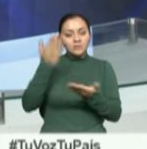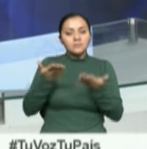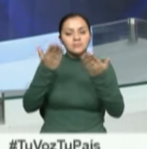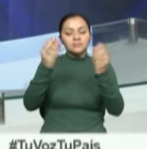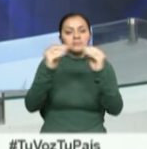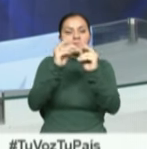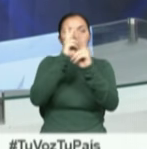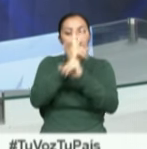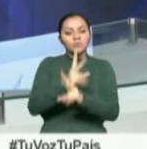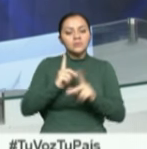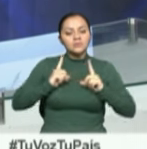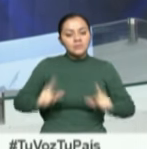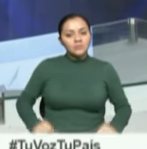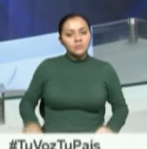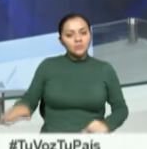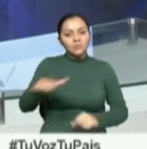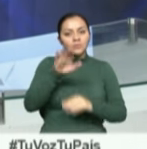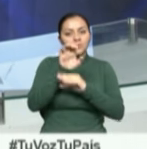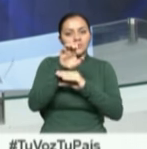la salud de los ciudadanos.